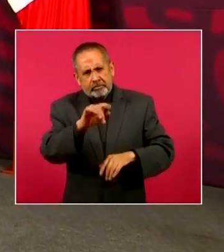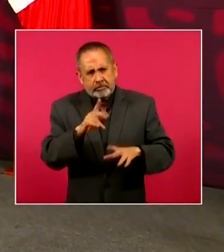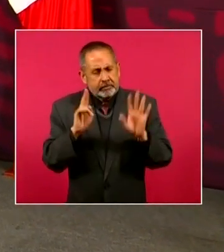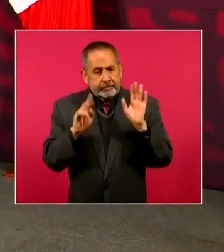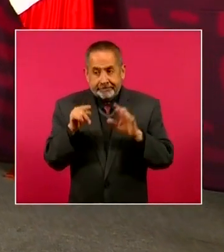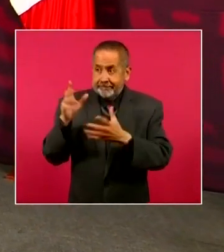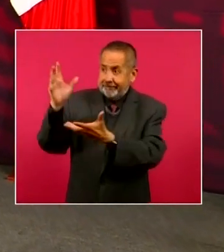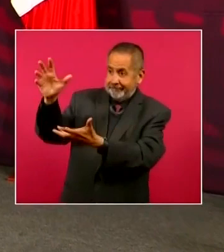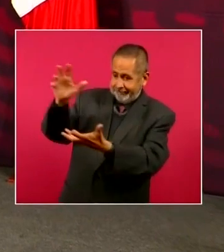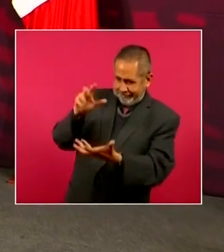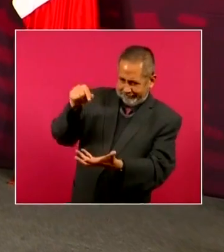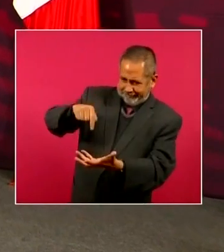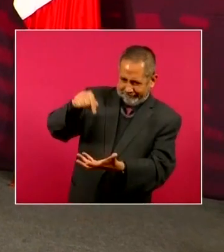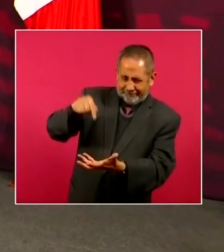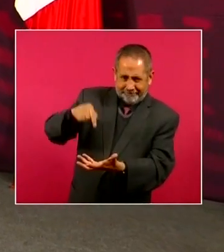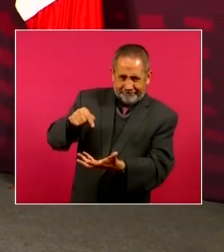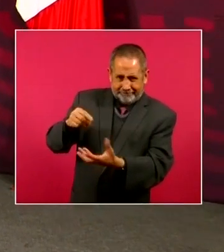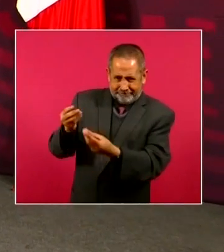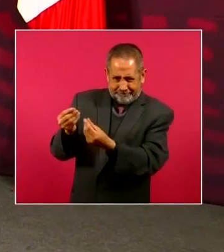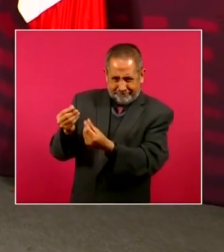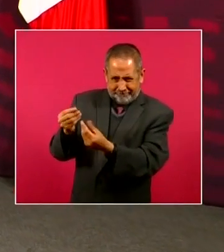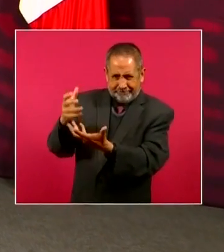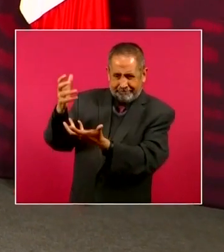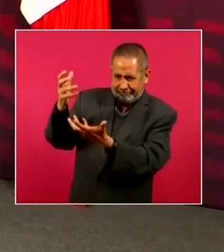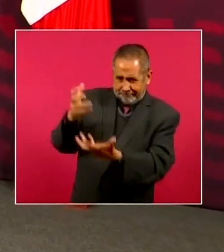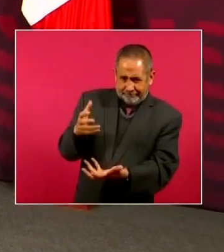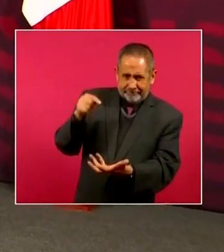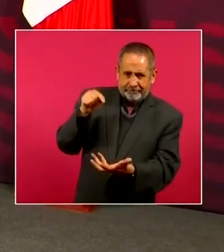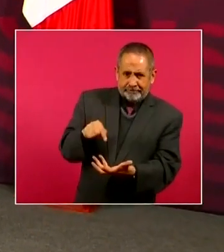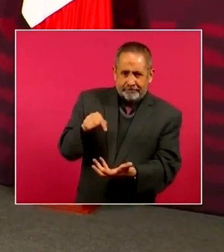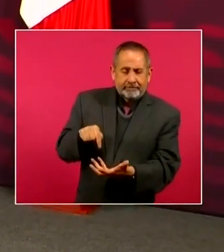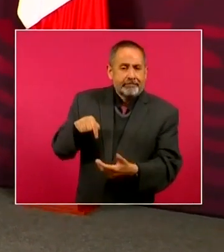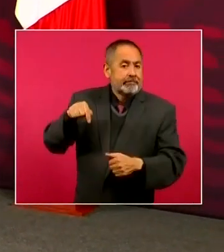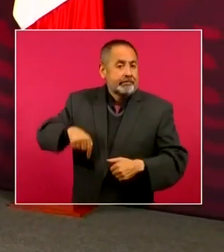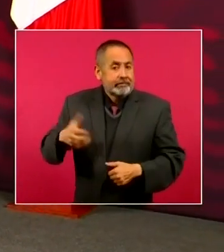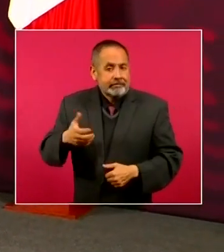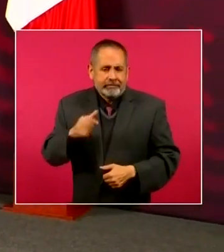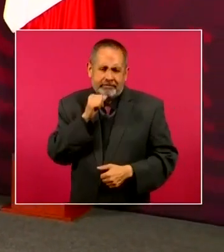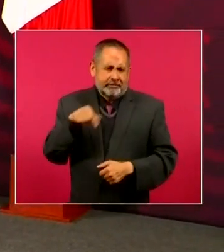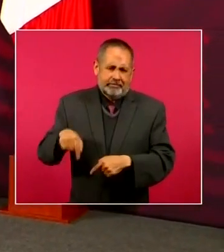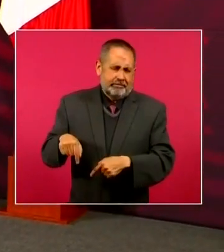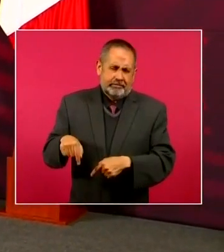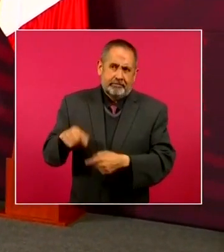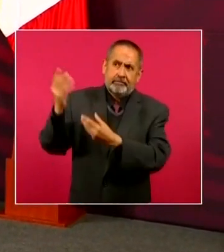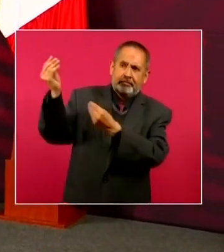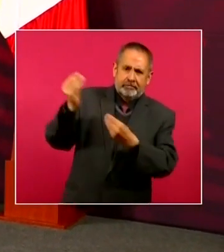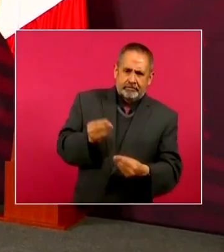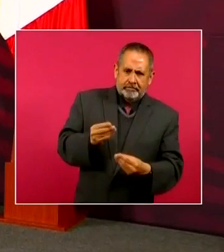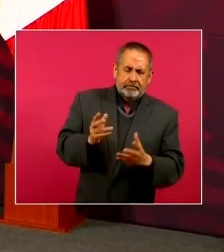esa materia prima, lo que se hace aquí, ¿sí? Y no